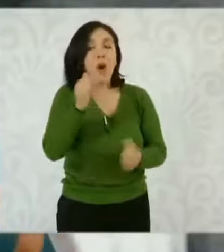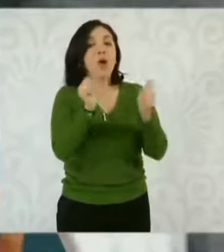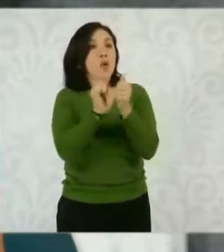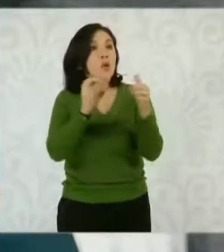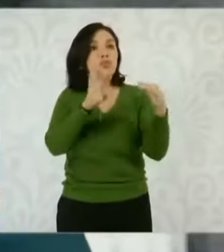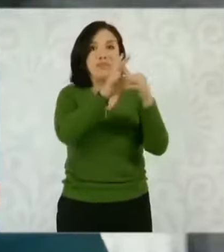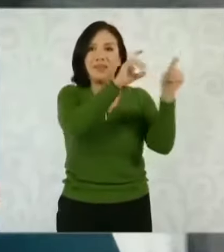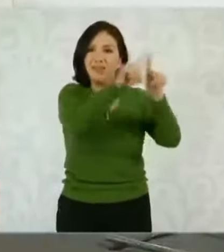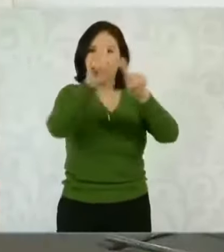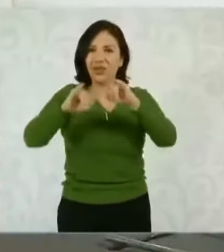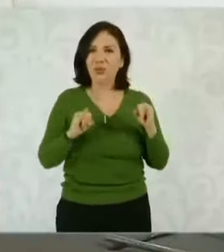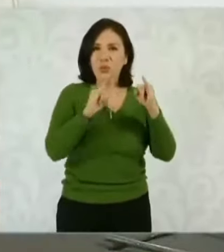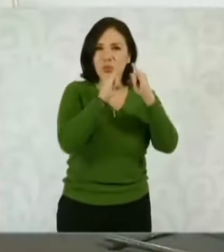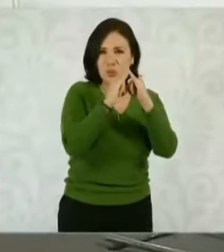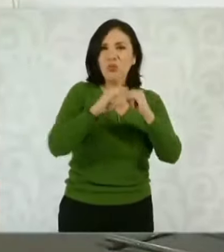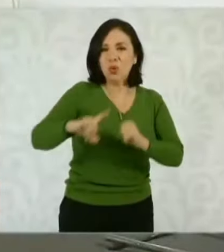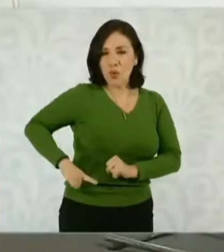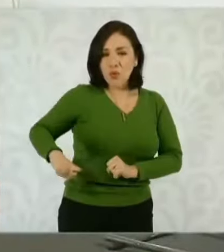mexicano y justamente